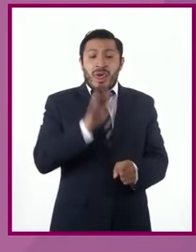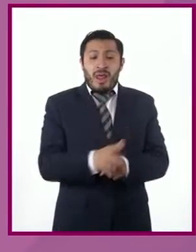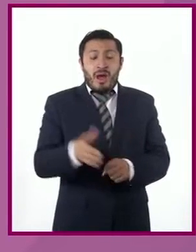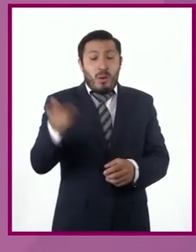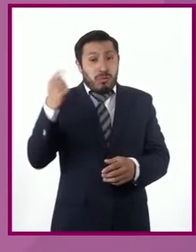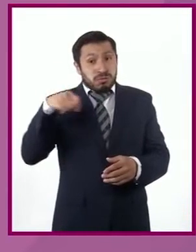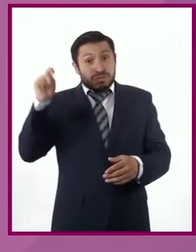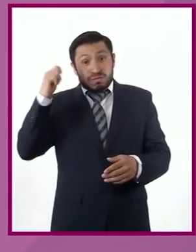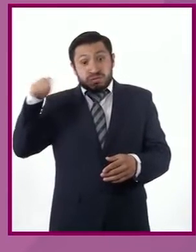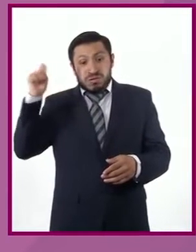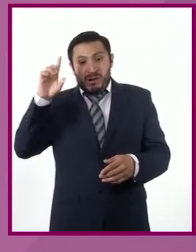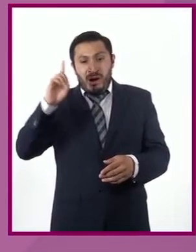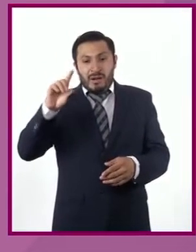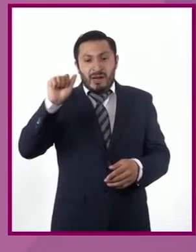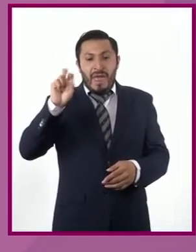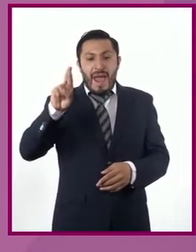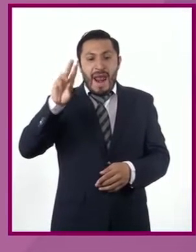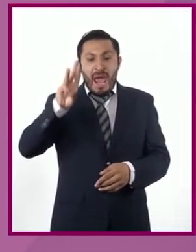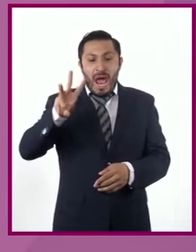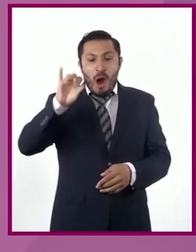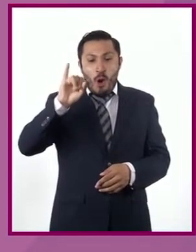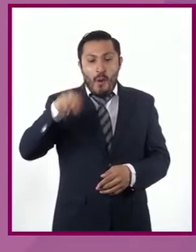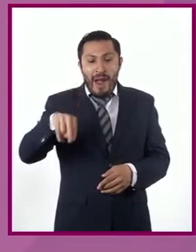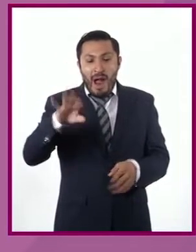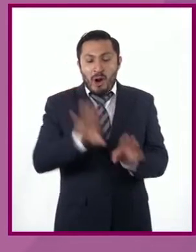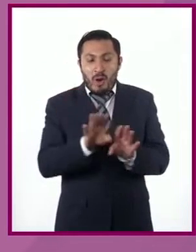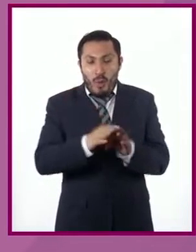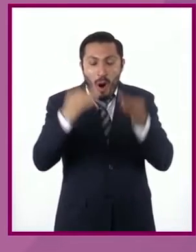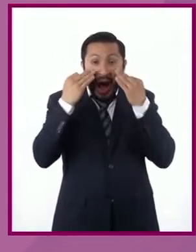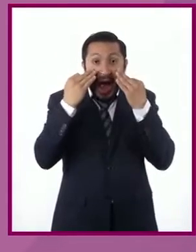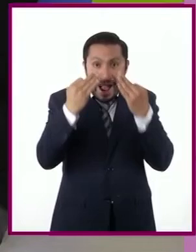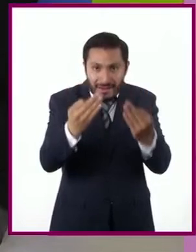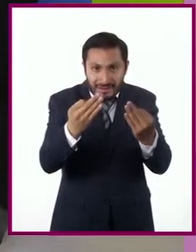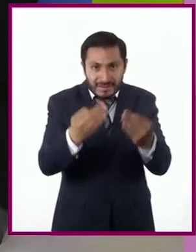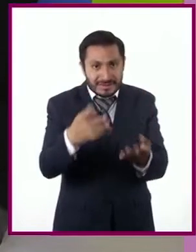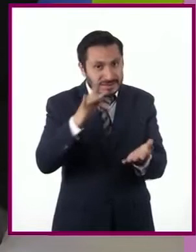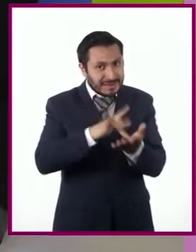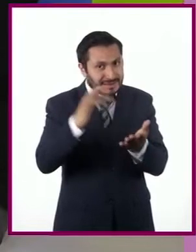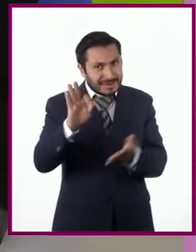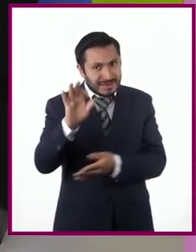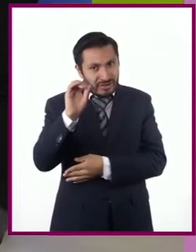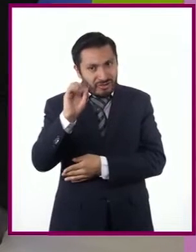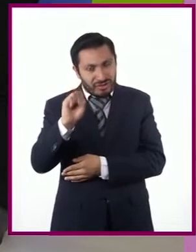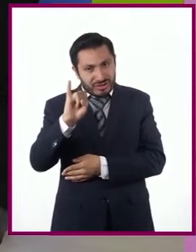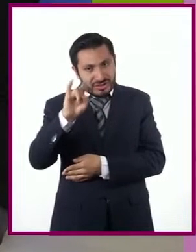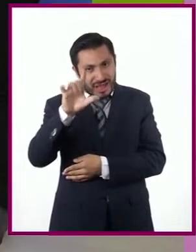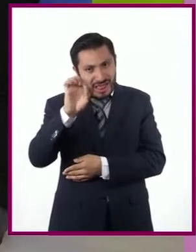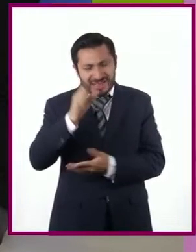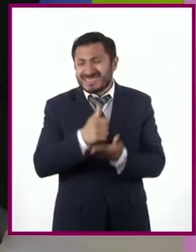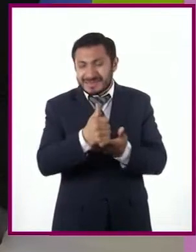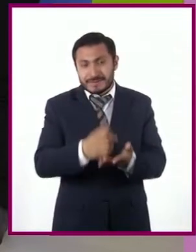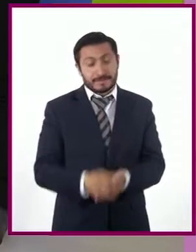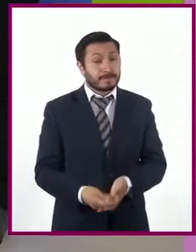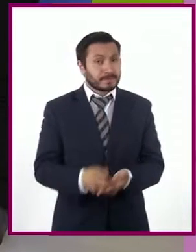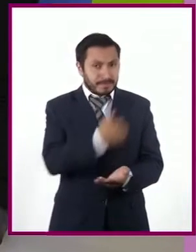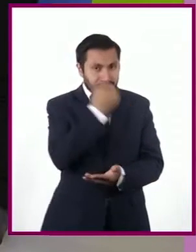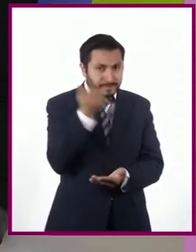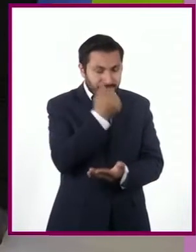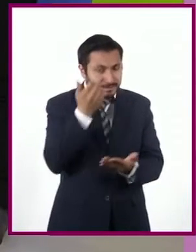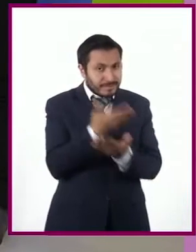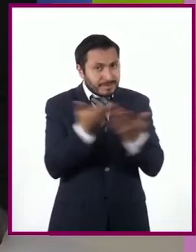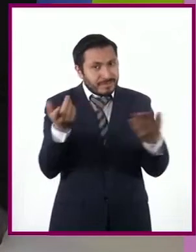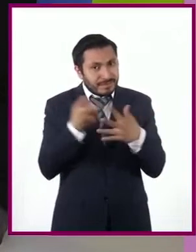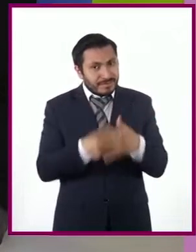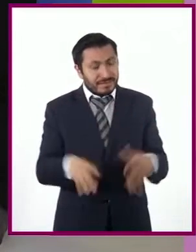de la teoría de Darwin es posible demostrar gracias a los fósiles? Alumnas y alumnos, manos a la obra.